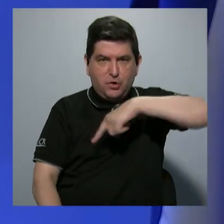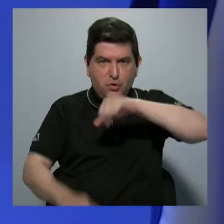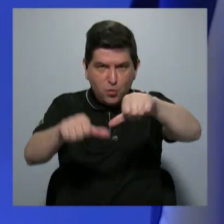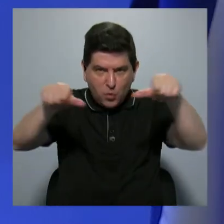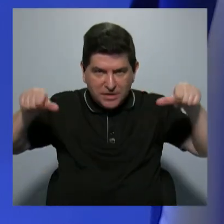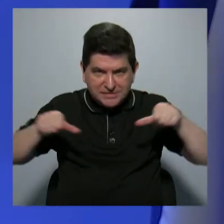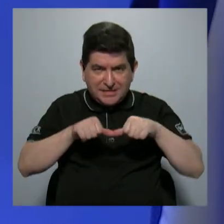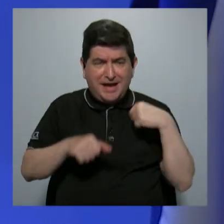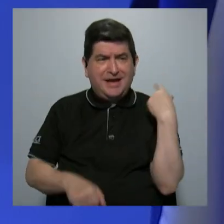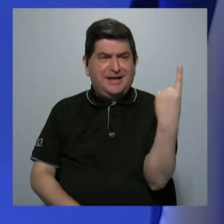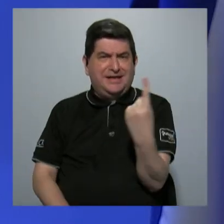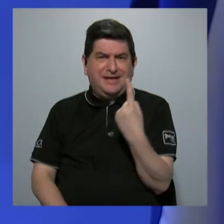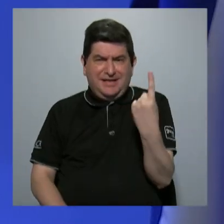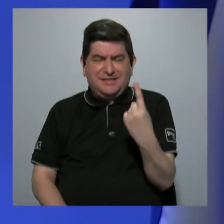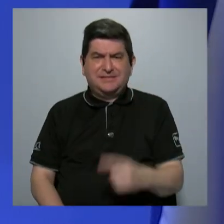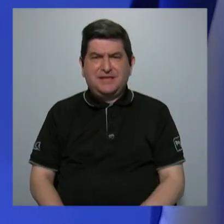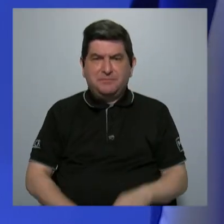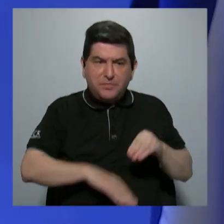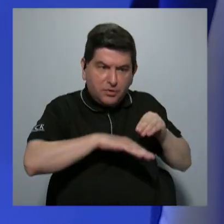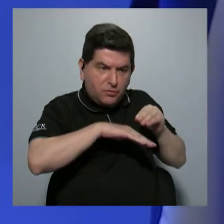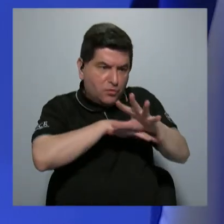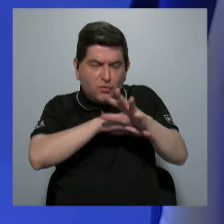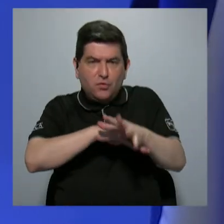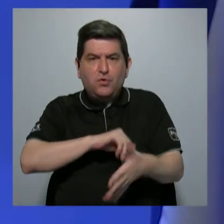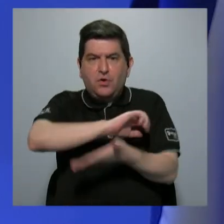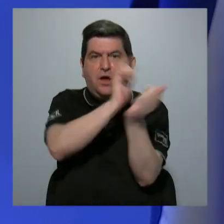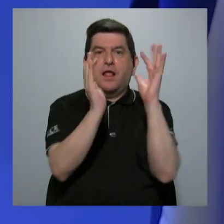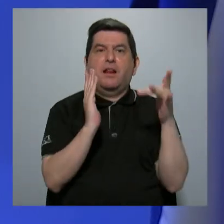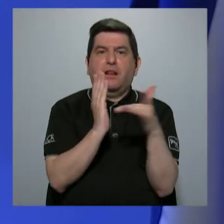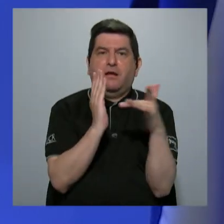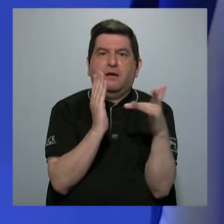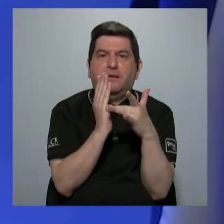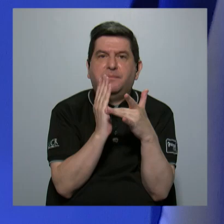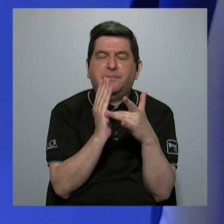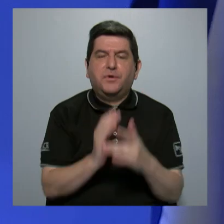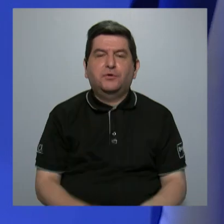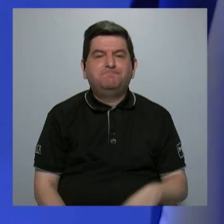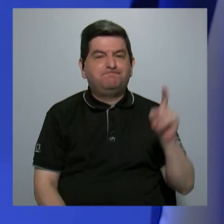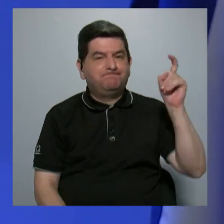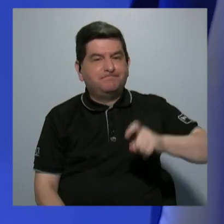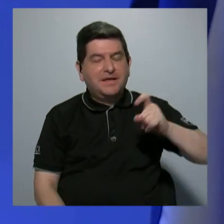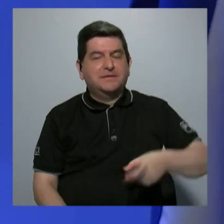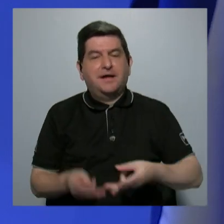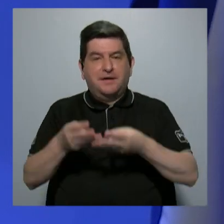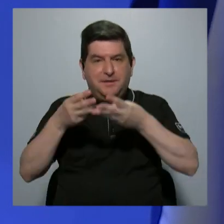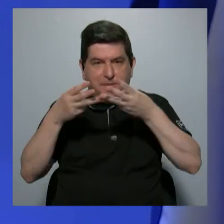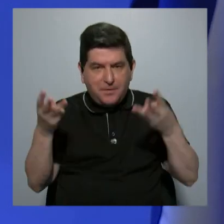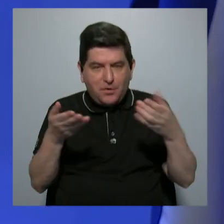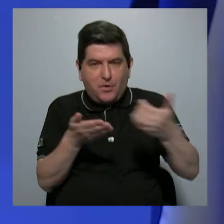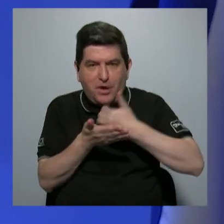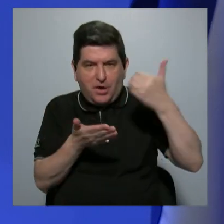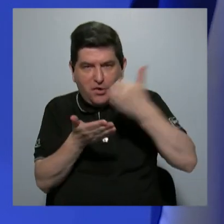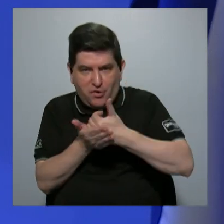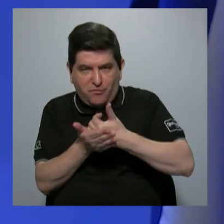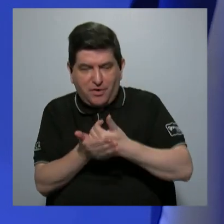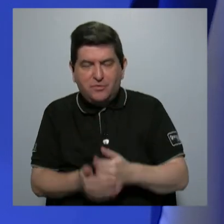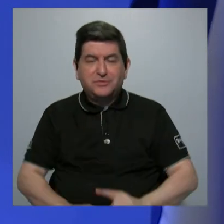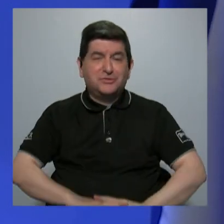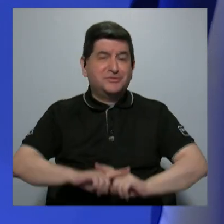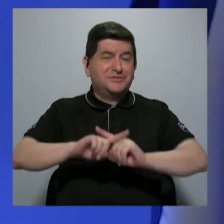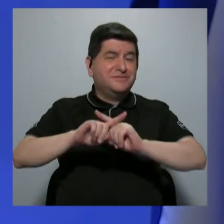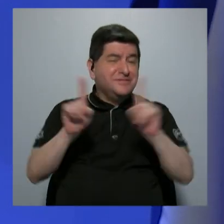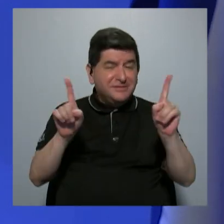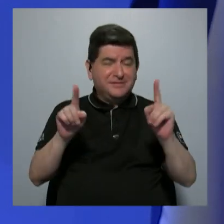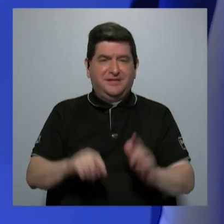está siempre atravesada por el cambio tecnológico, necesita insumos y recursos que son distintos y